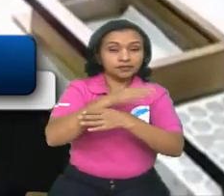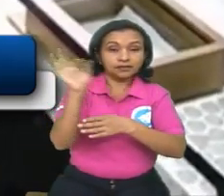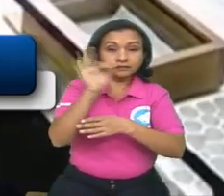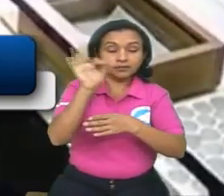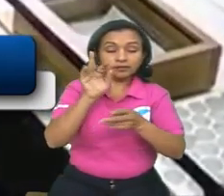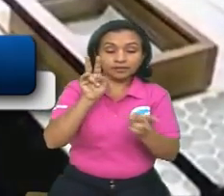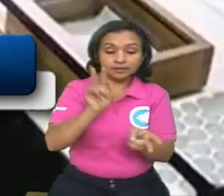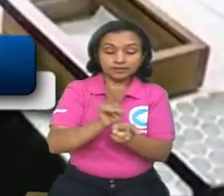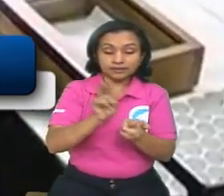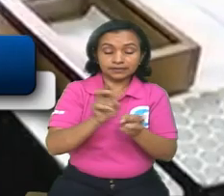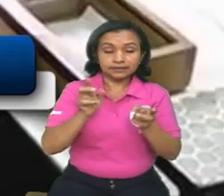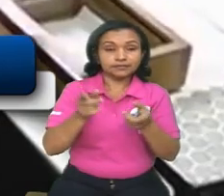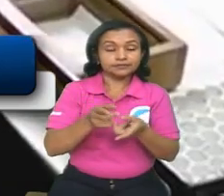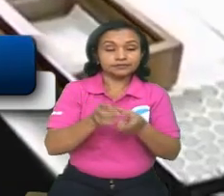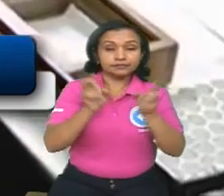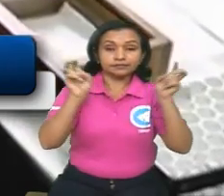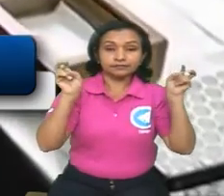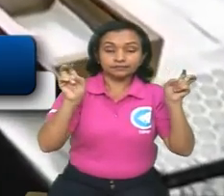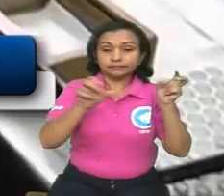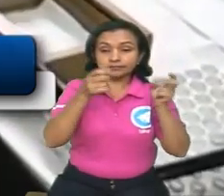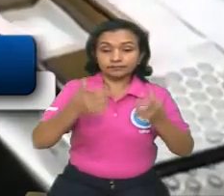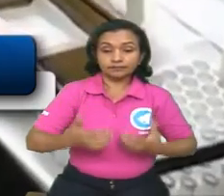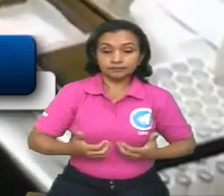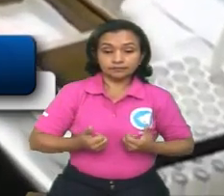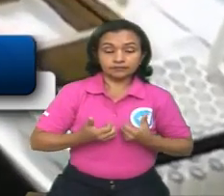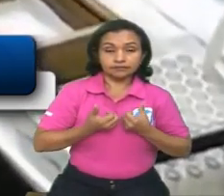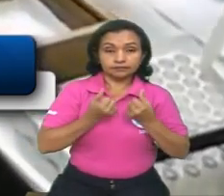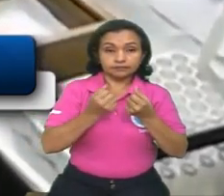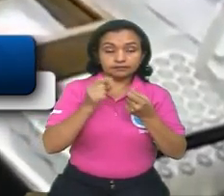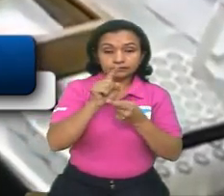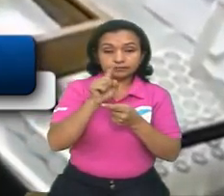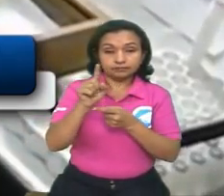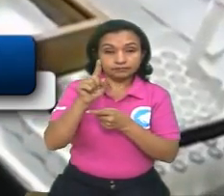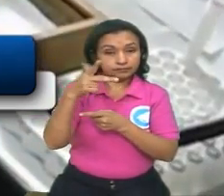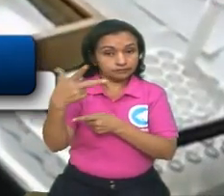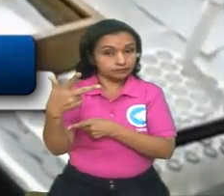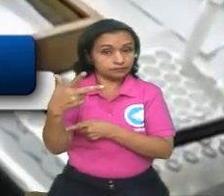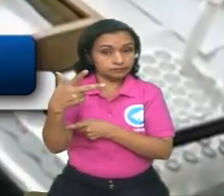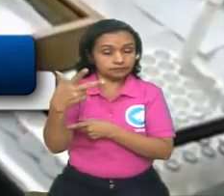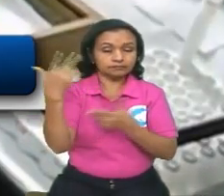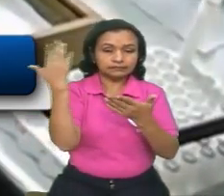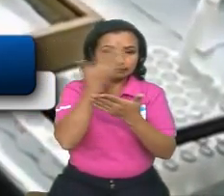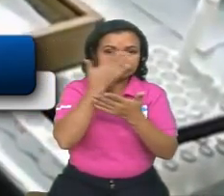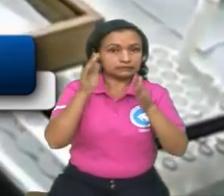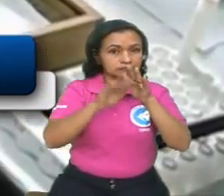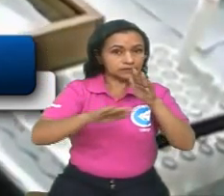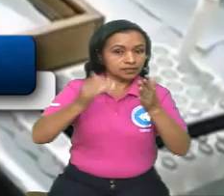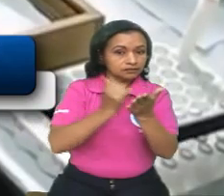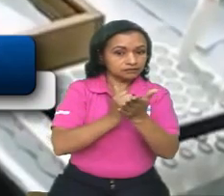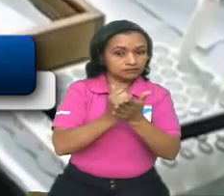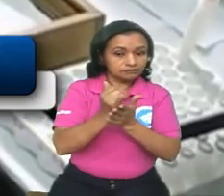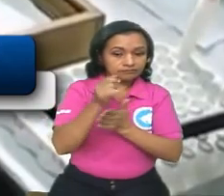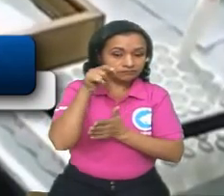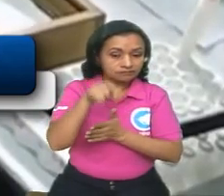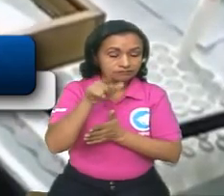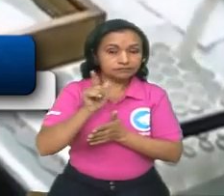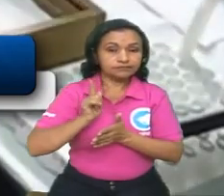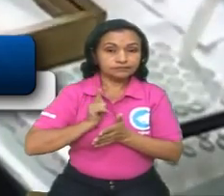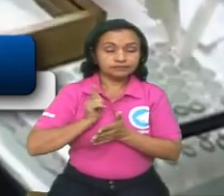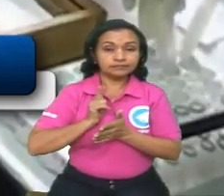humano, pero hay algunos que son cancerígenos, por ejemplo el 16 y el 18, que son los más estudiados. Ellos se